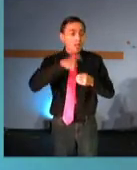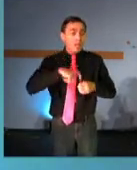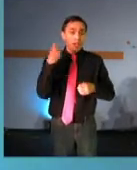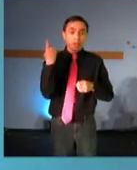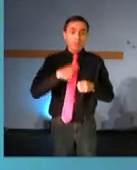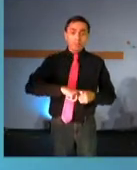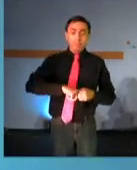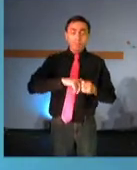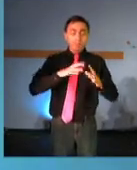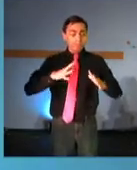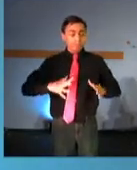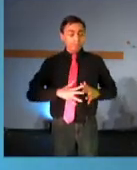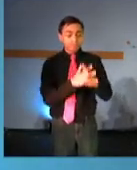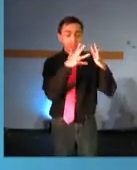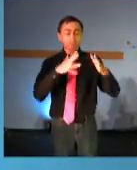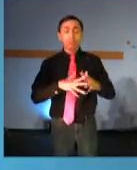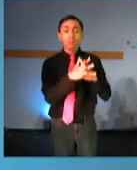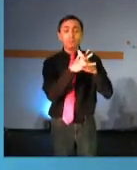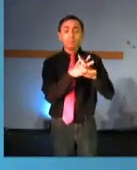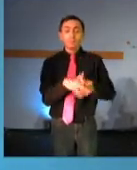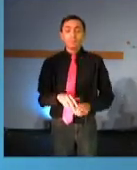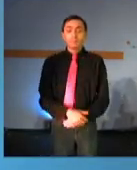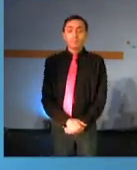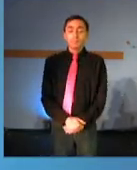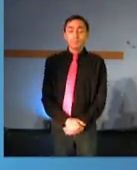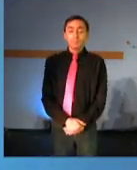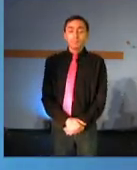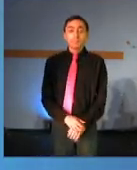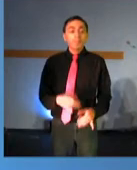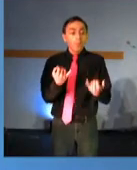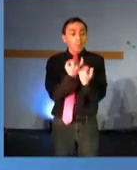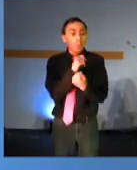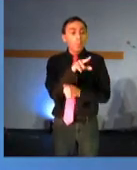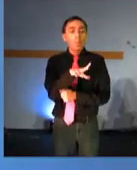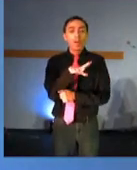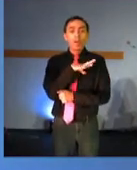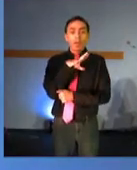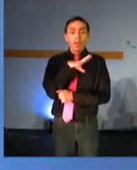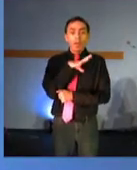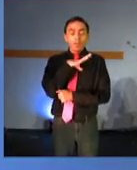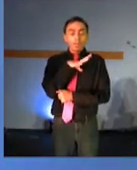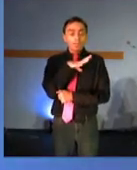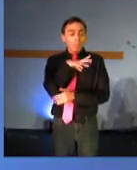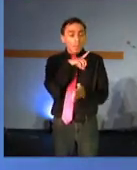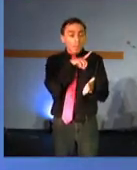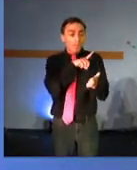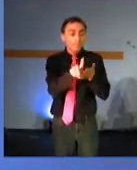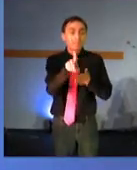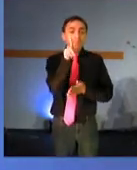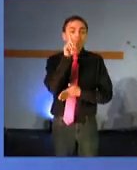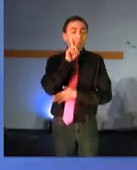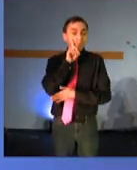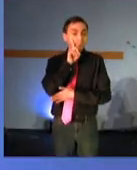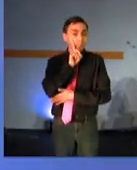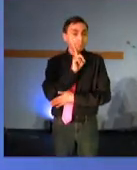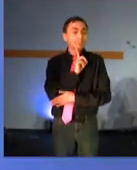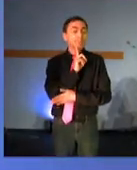combatientes, en las luchas también por los derechos de la mujer, entonces a través